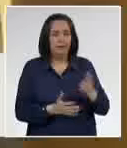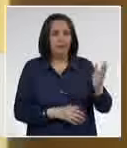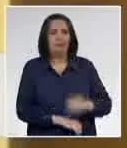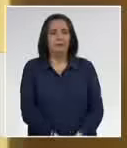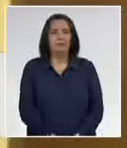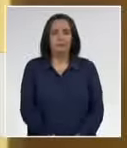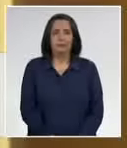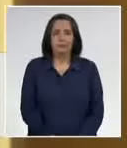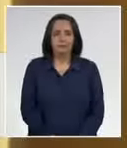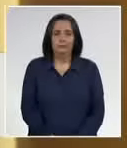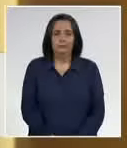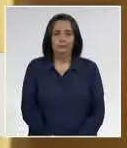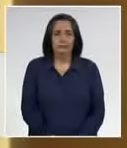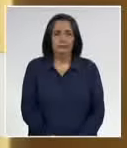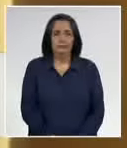lucha.